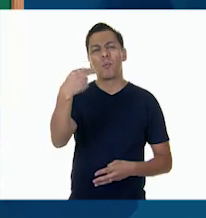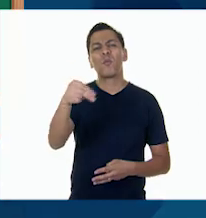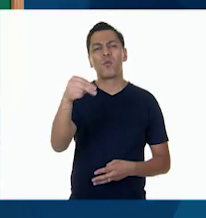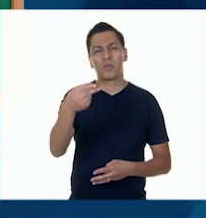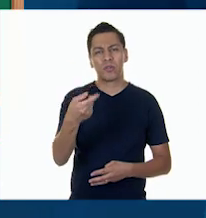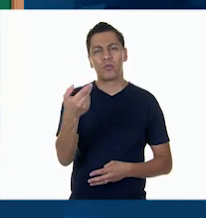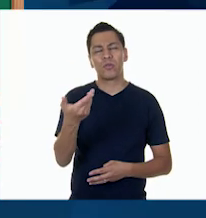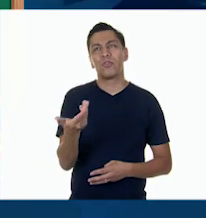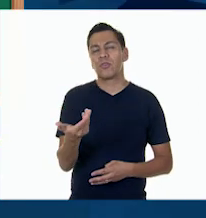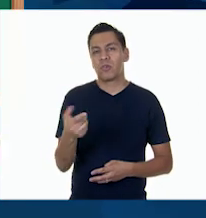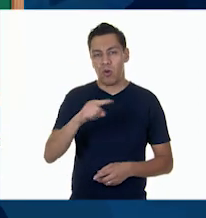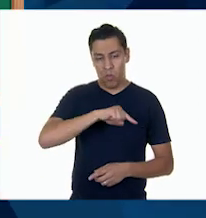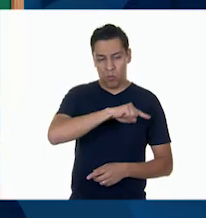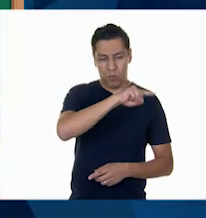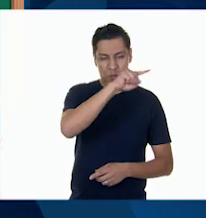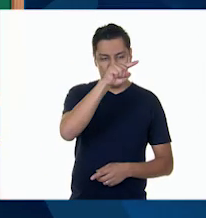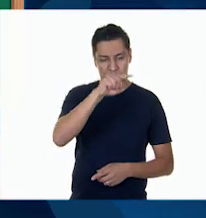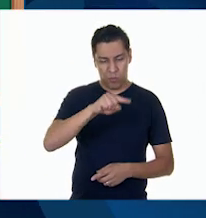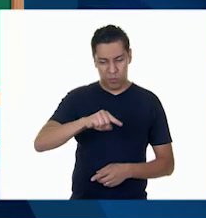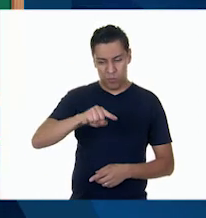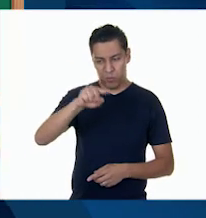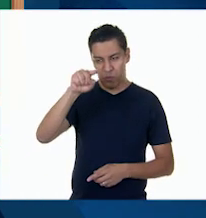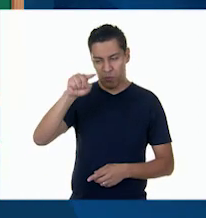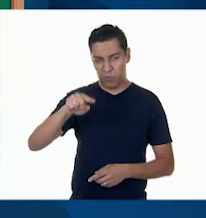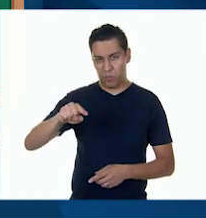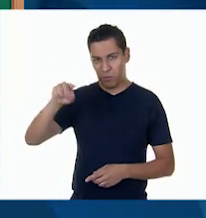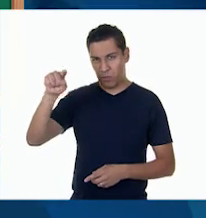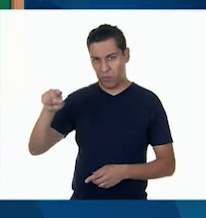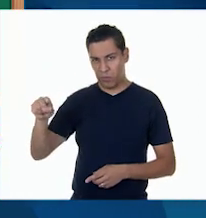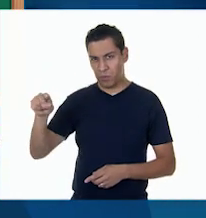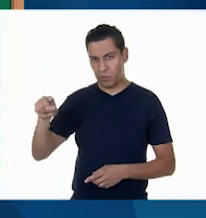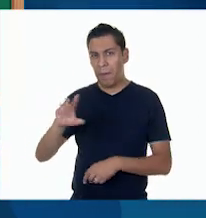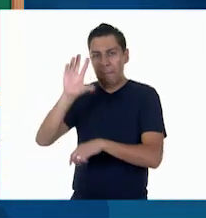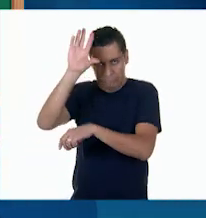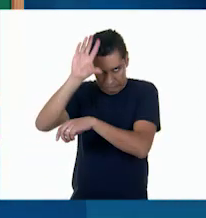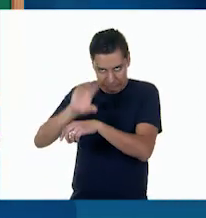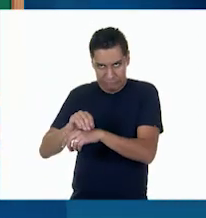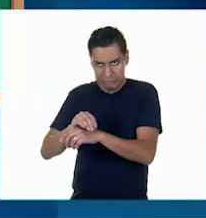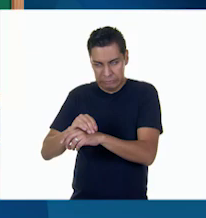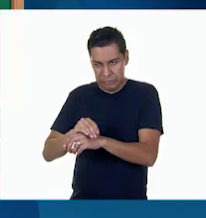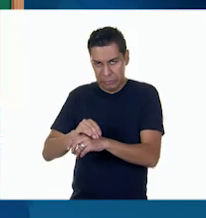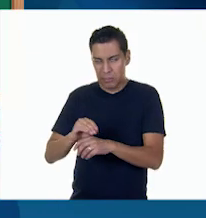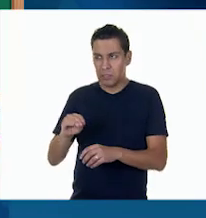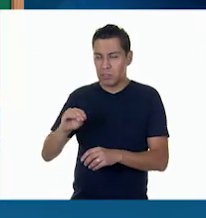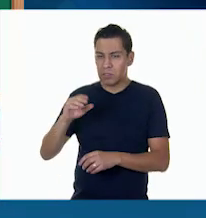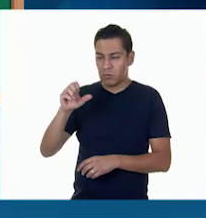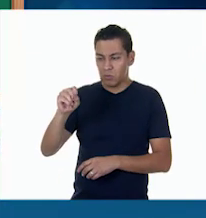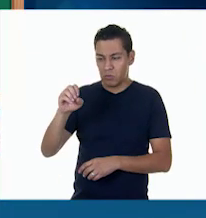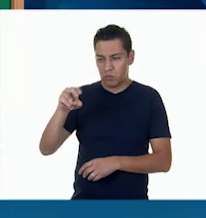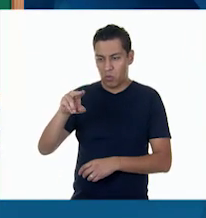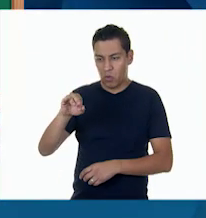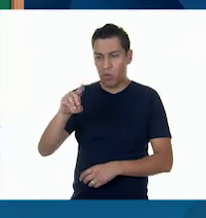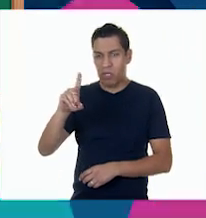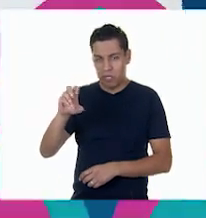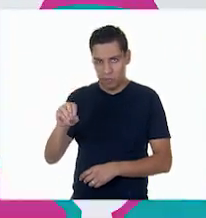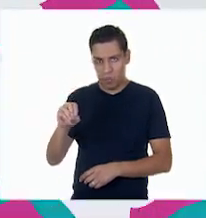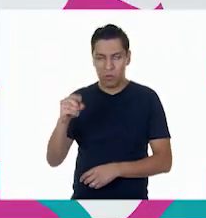que permiten la propagación del sonido? ¡Ay! No cabe duda. ¡Qué buen